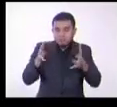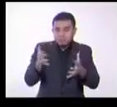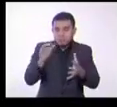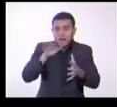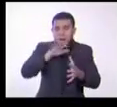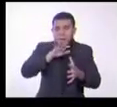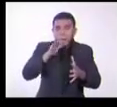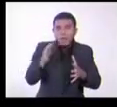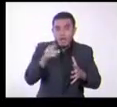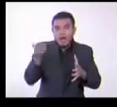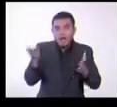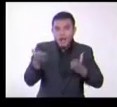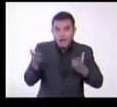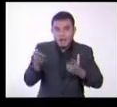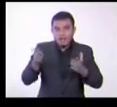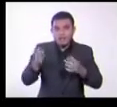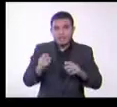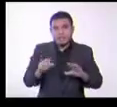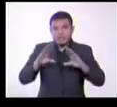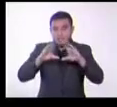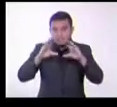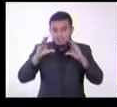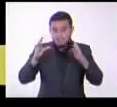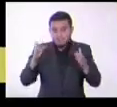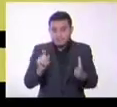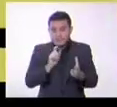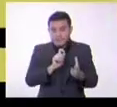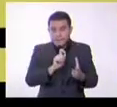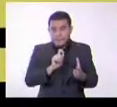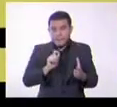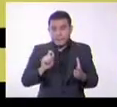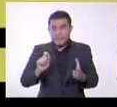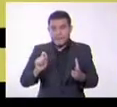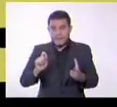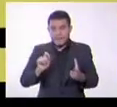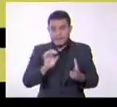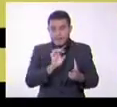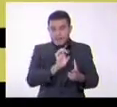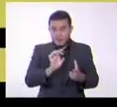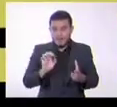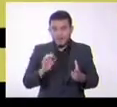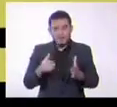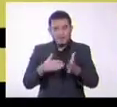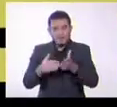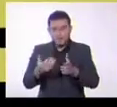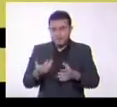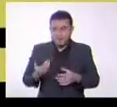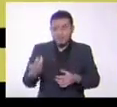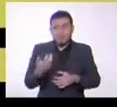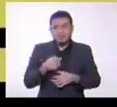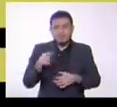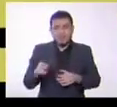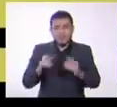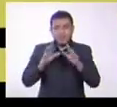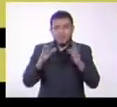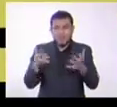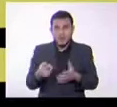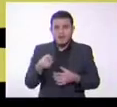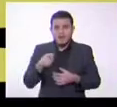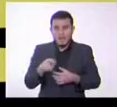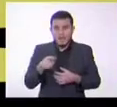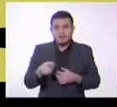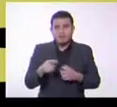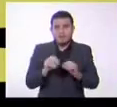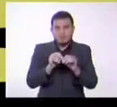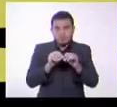en el Ecuador inicien todos los ciclos de precipitación global. Esta precipitación se distribuye